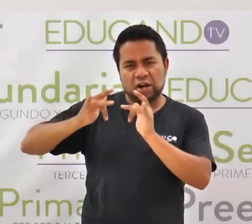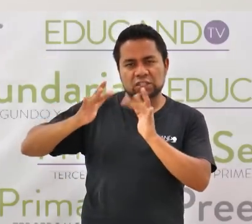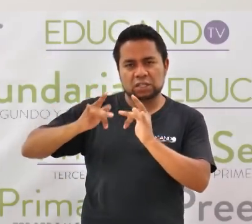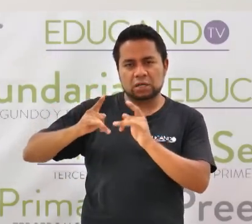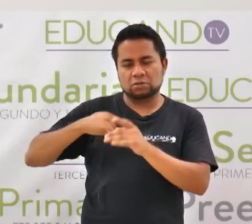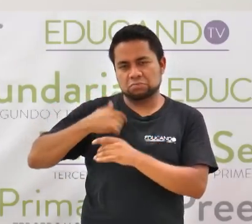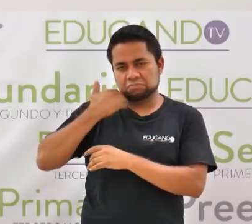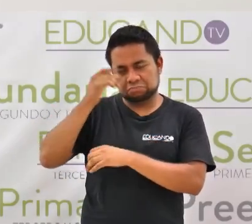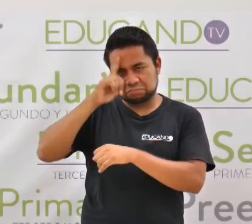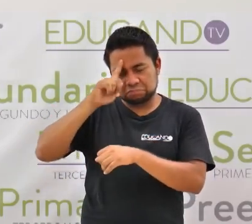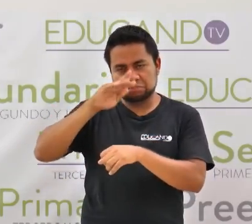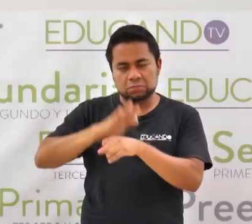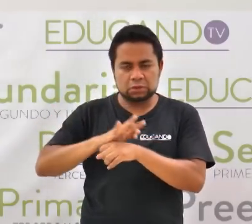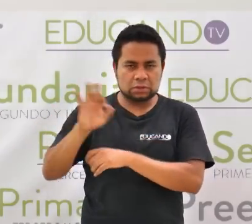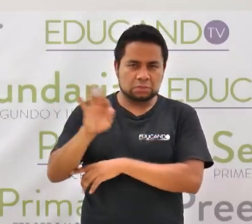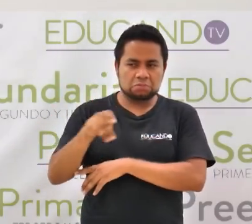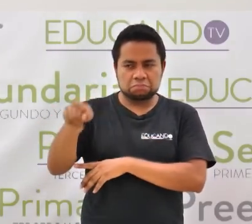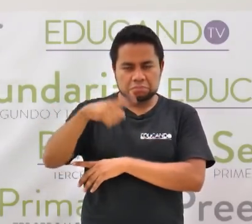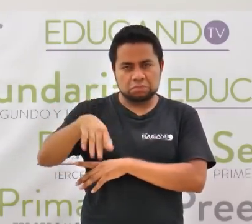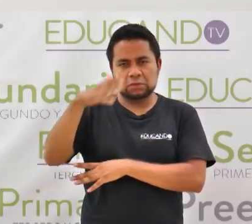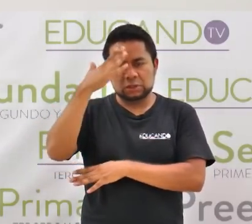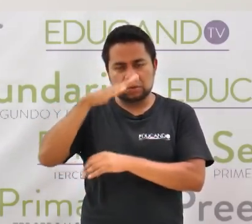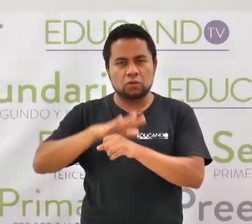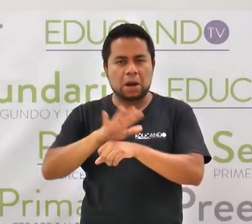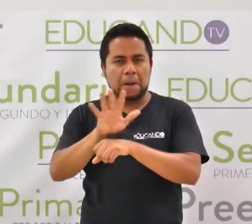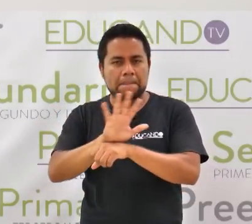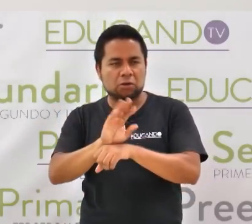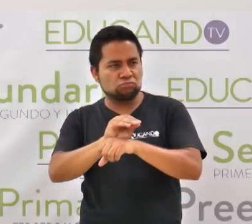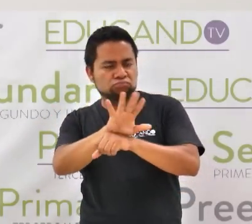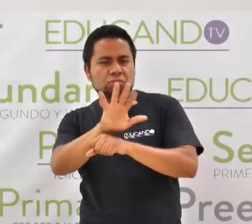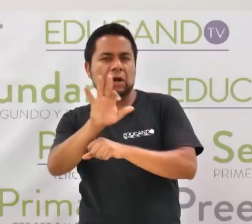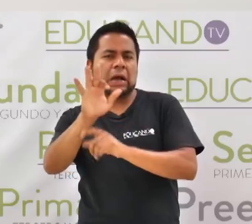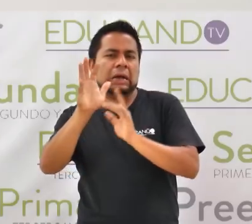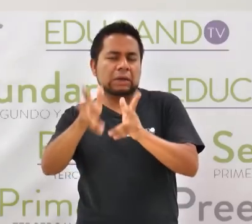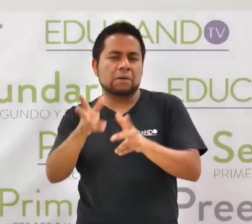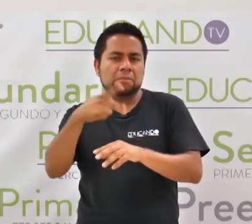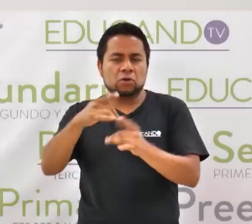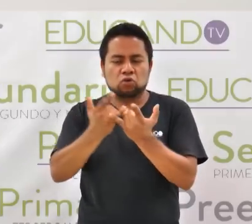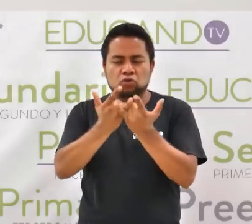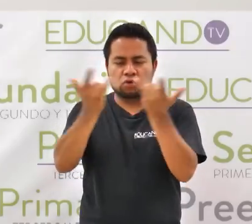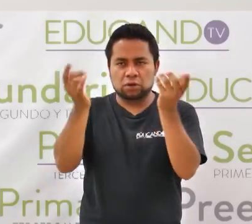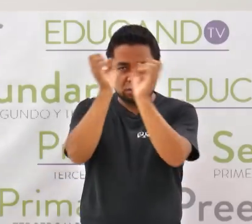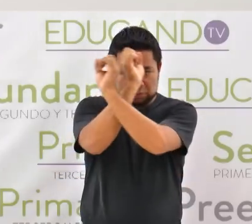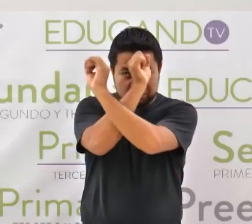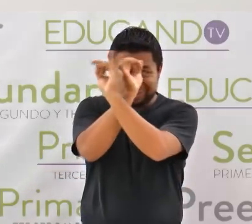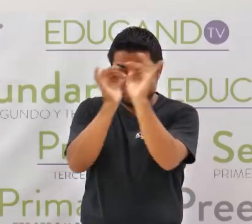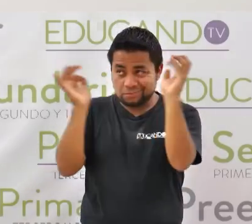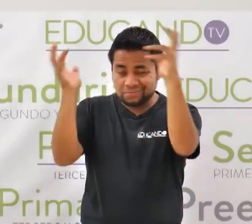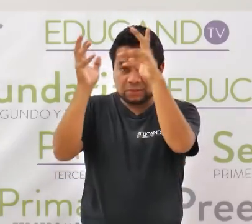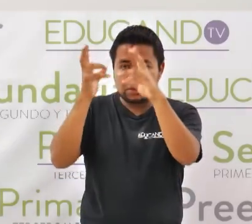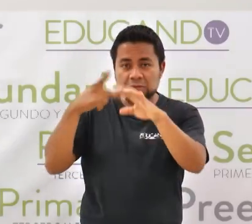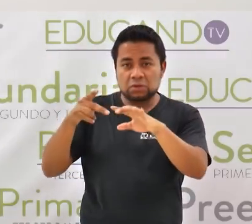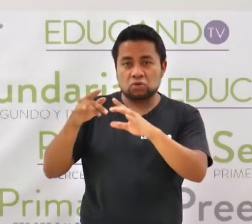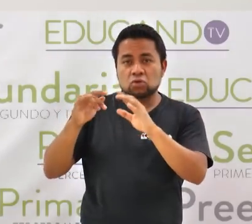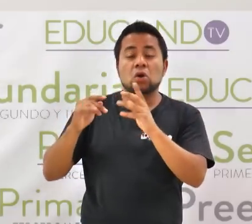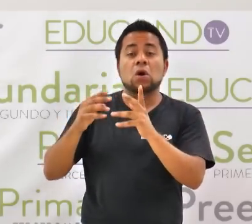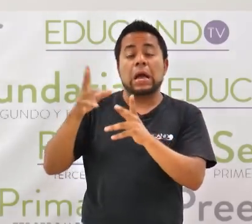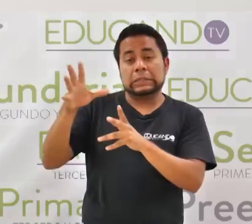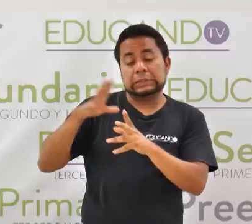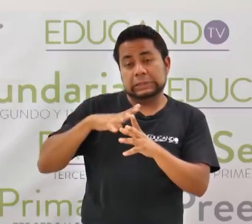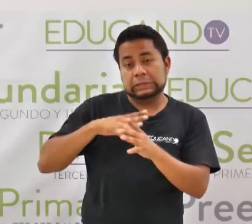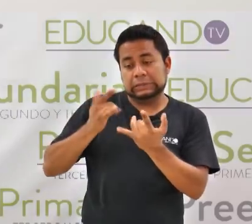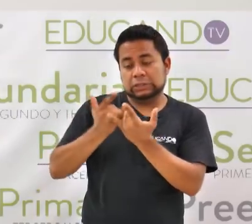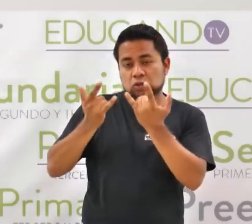quiero recomendar, que probablemente también ustedes ya vieron la película, pero las historietas francesas también son